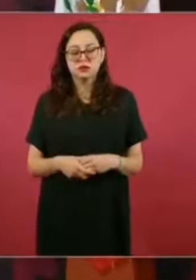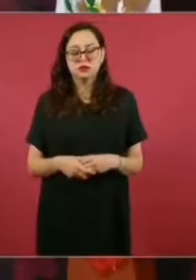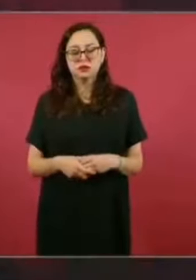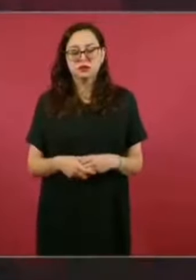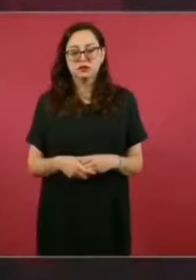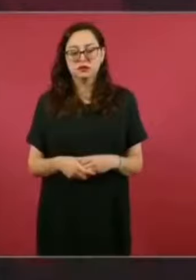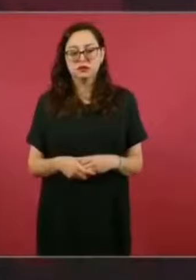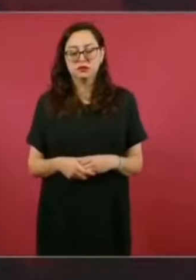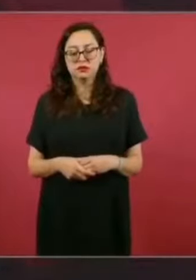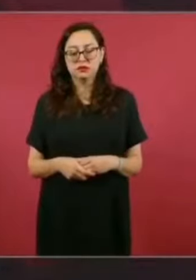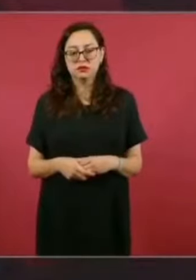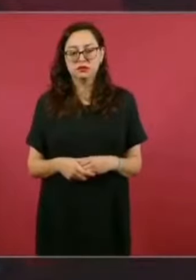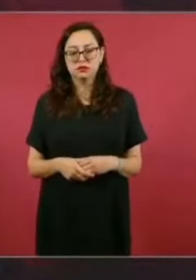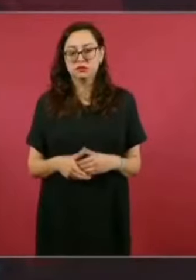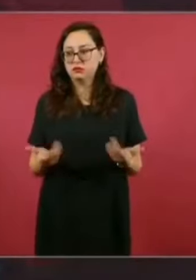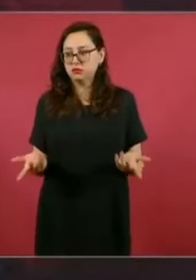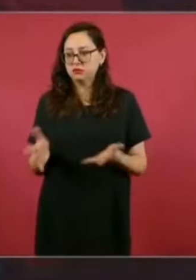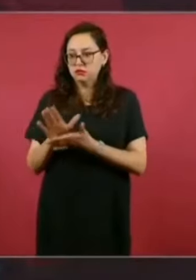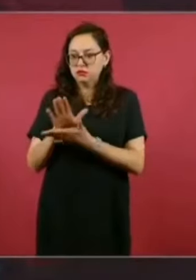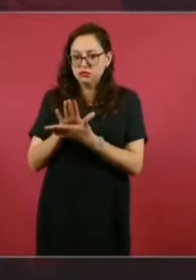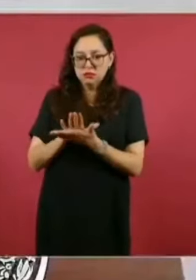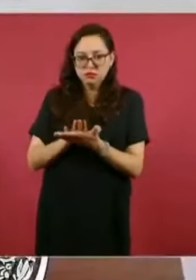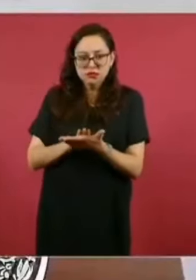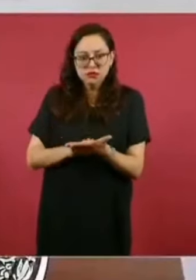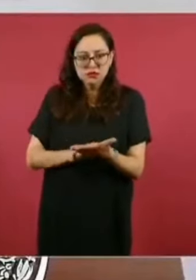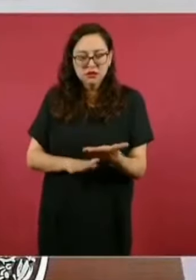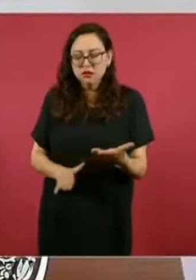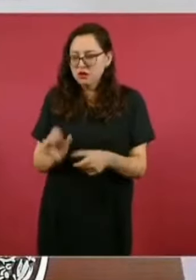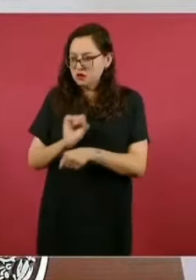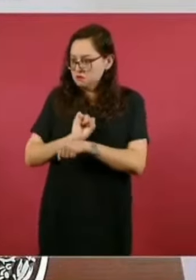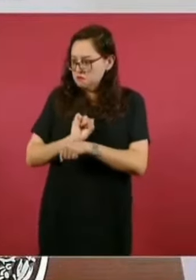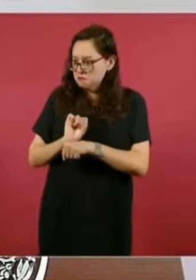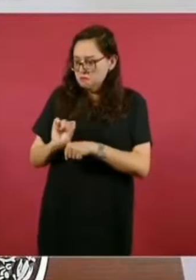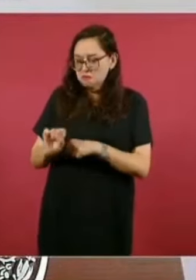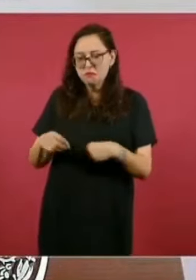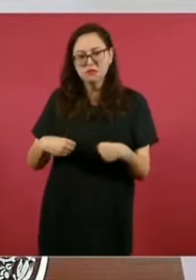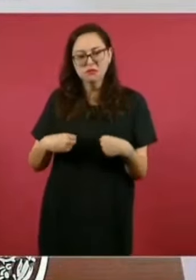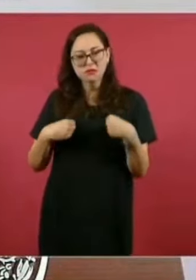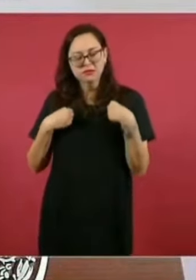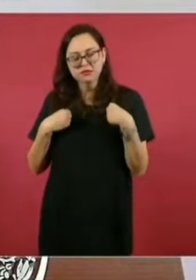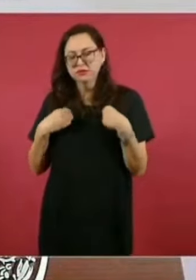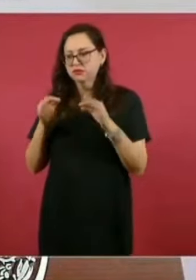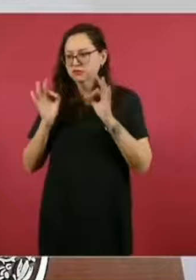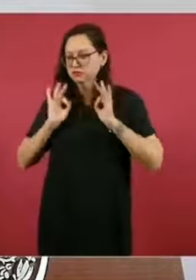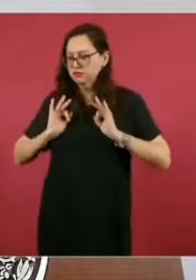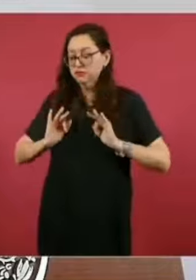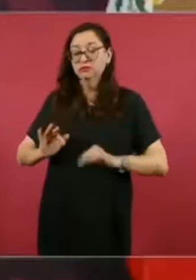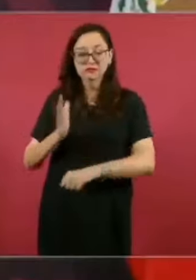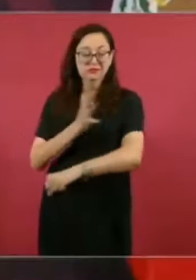vive de manera humilde, honesta.